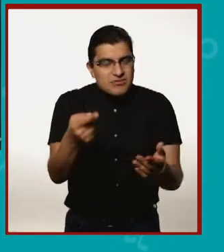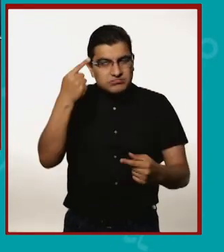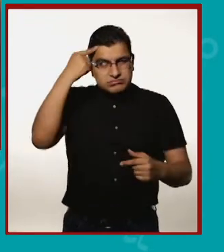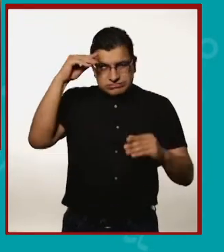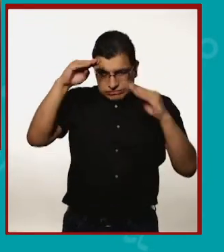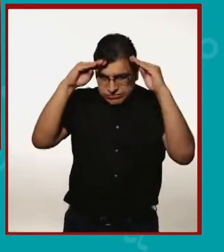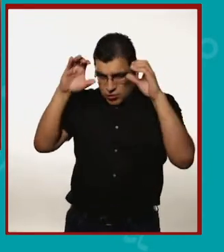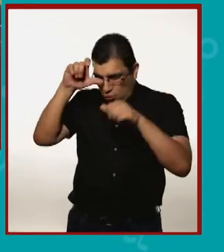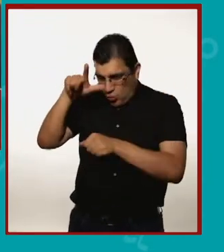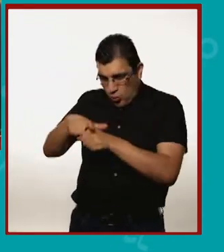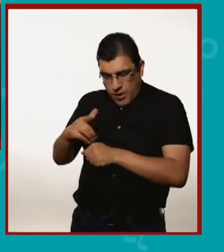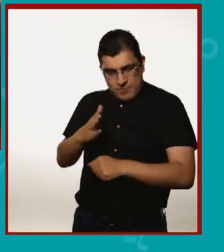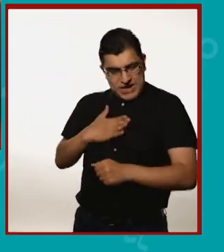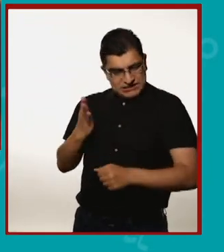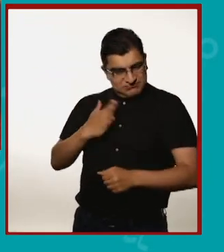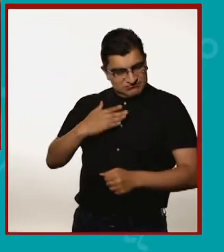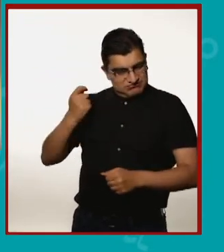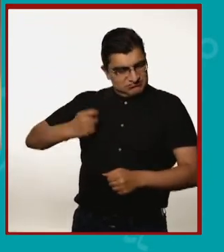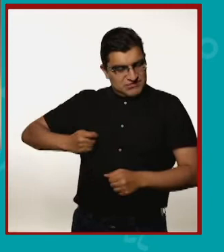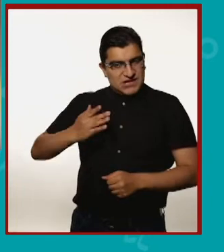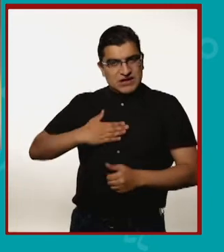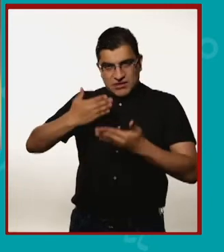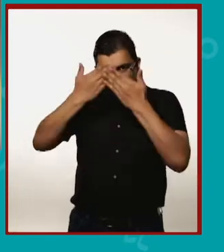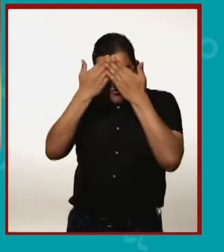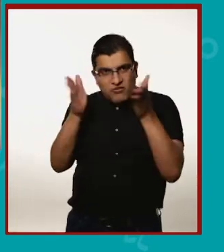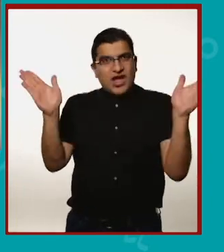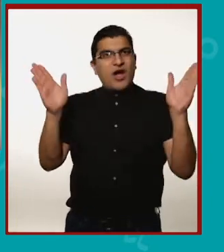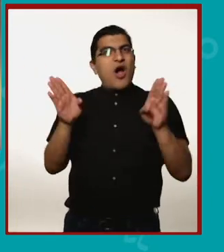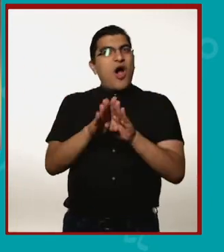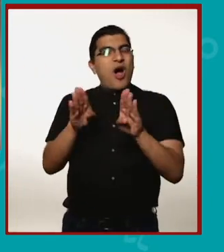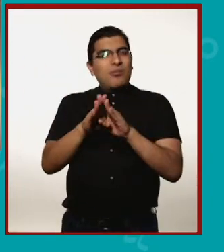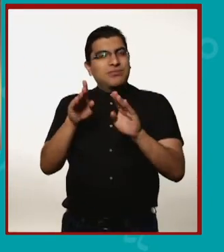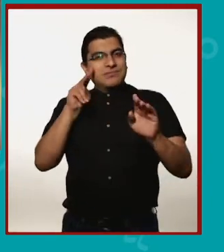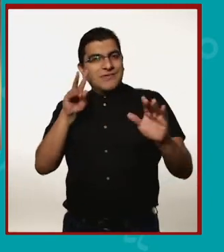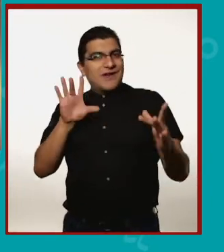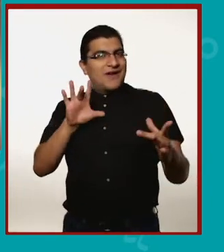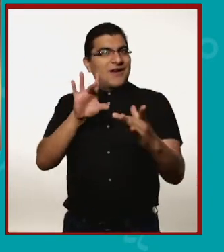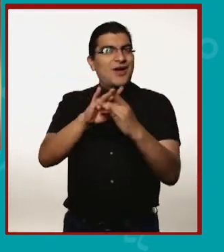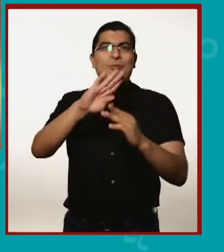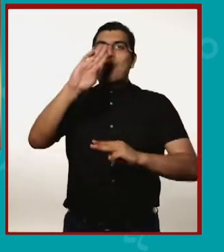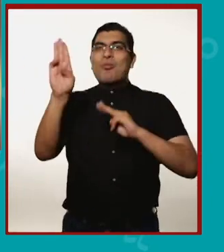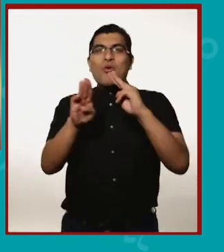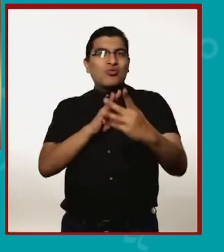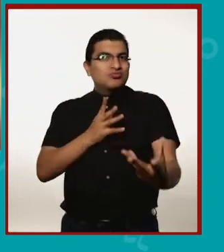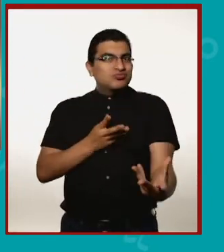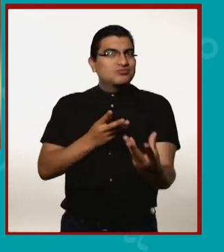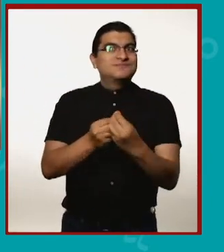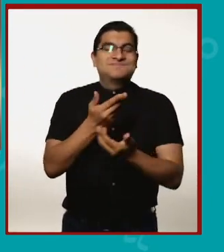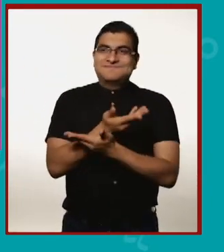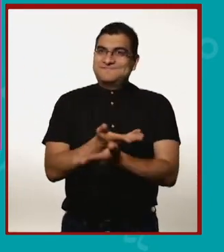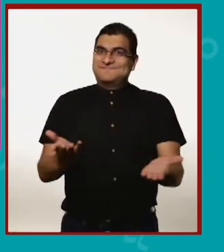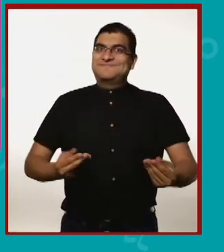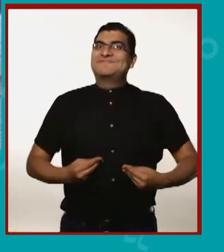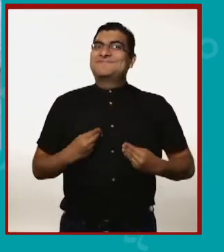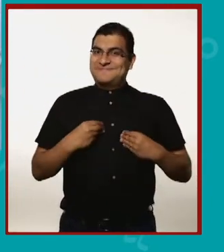permite repensar nuestra cultura e identidad y abrirnos a otras formas de habitar el mundo.